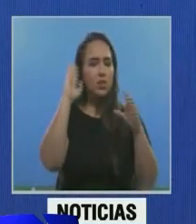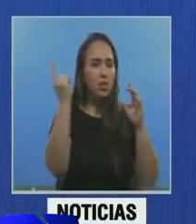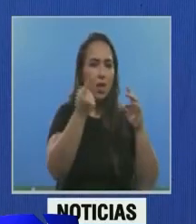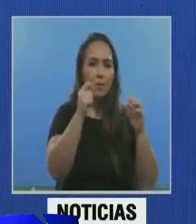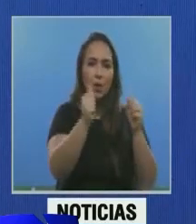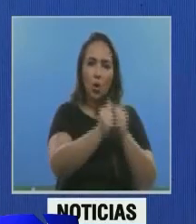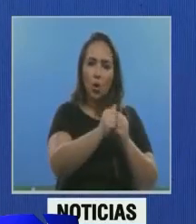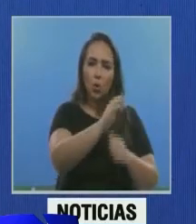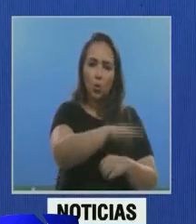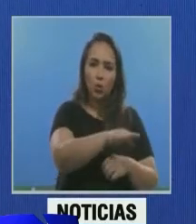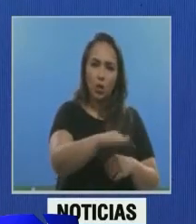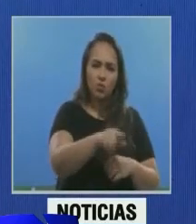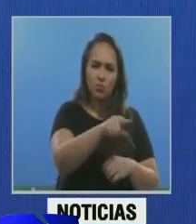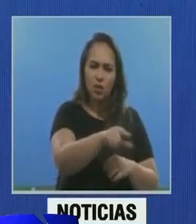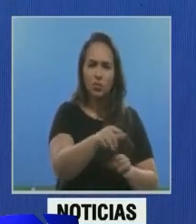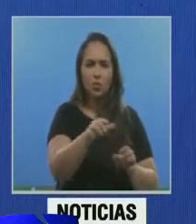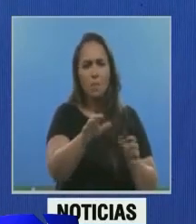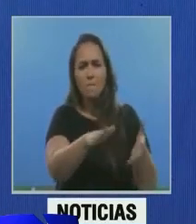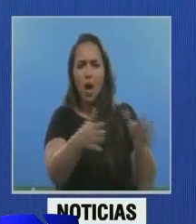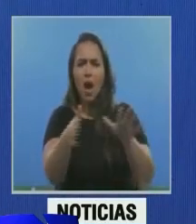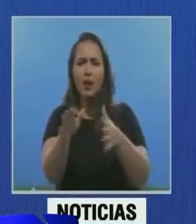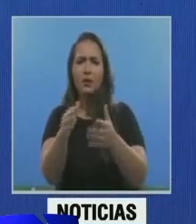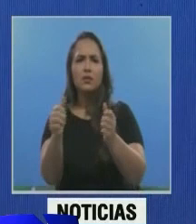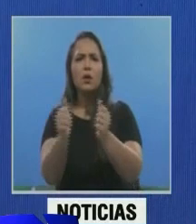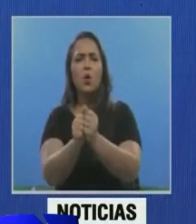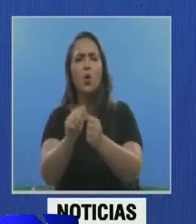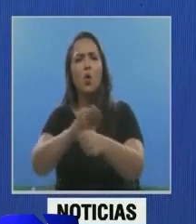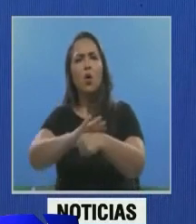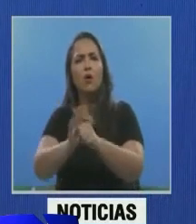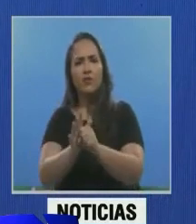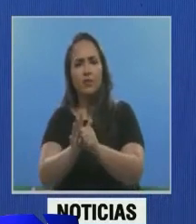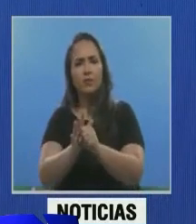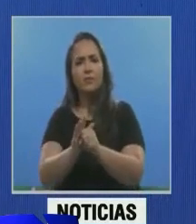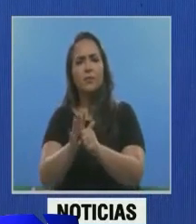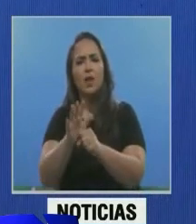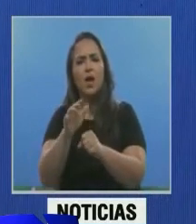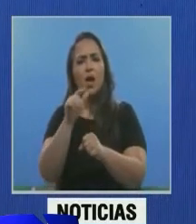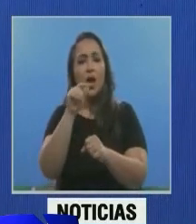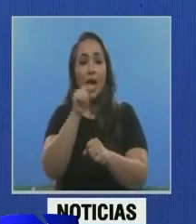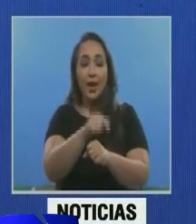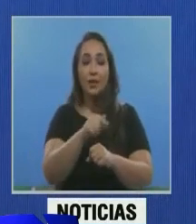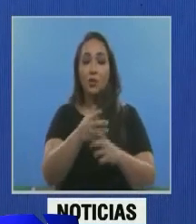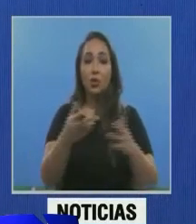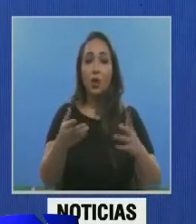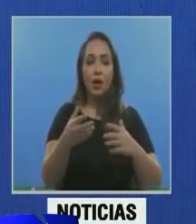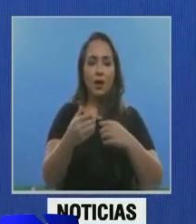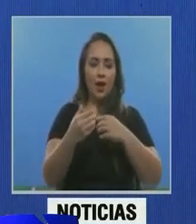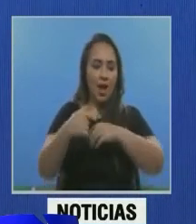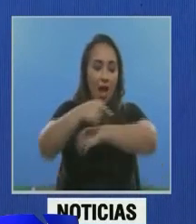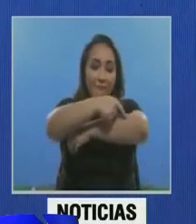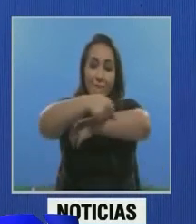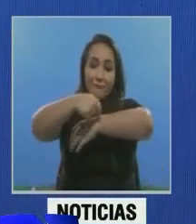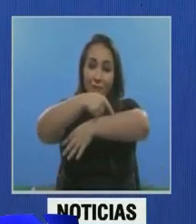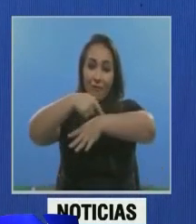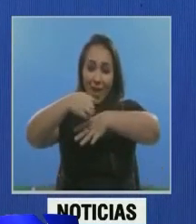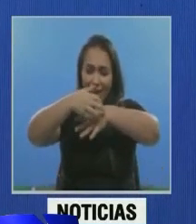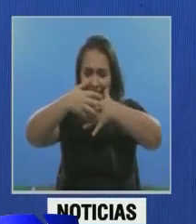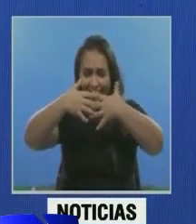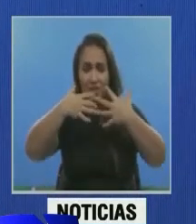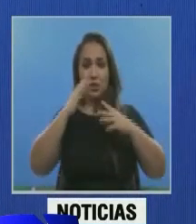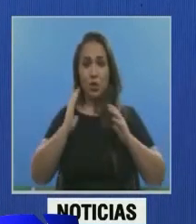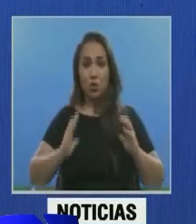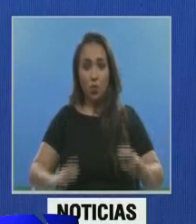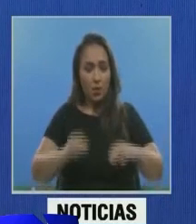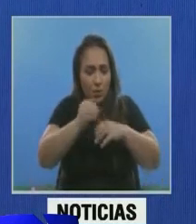coronavirus que es una afección inflamatoria de los vasos sanguíneos muy parecida